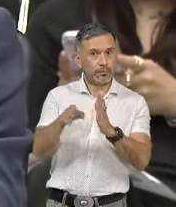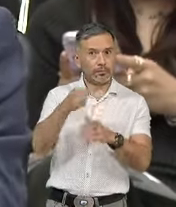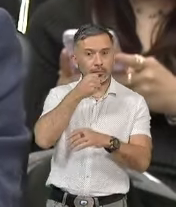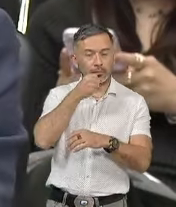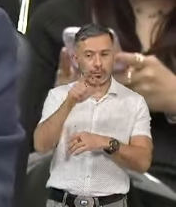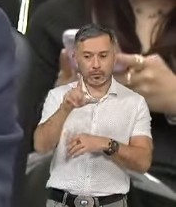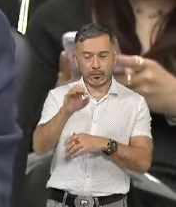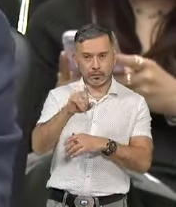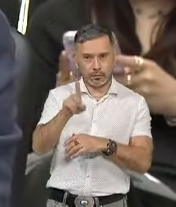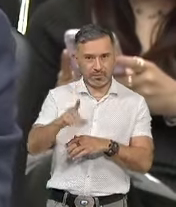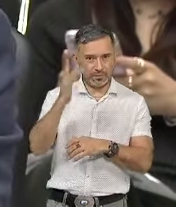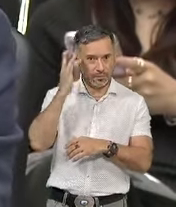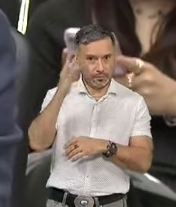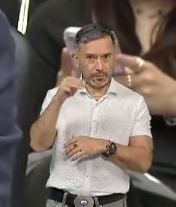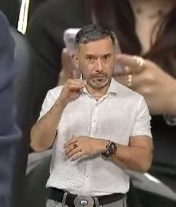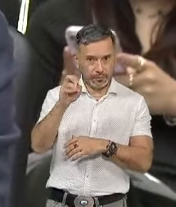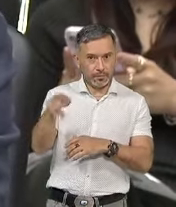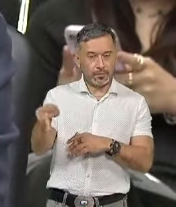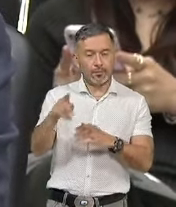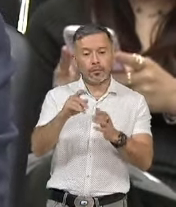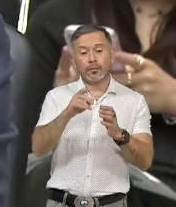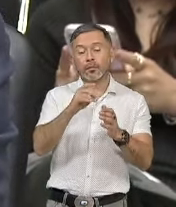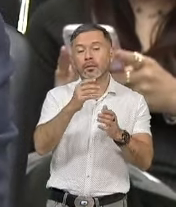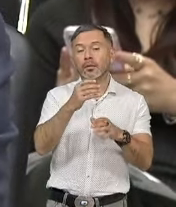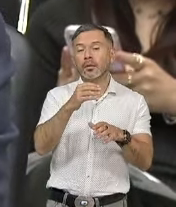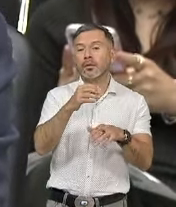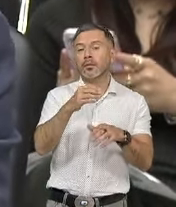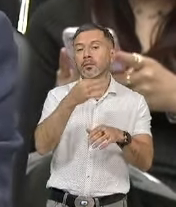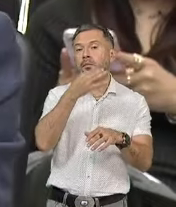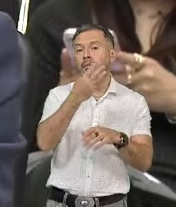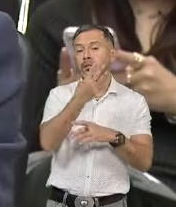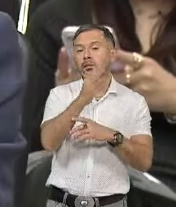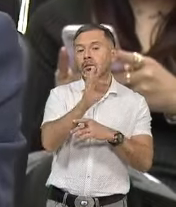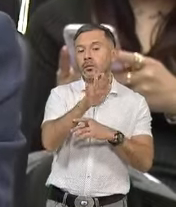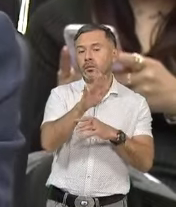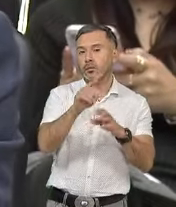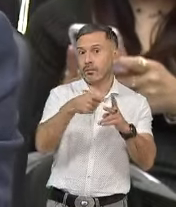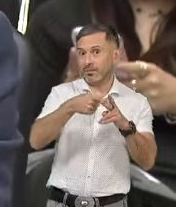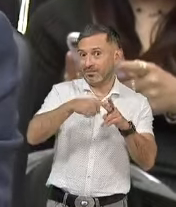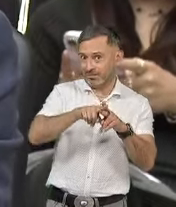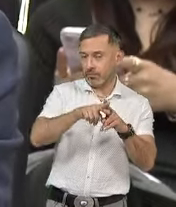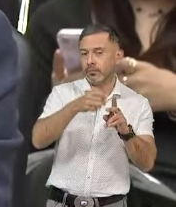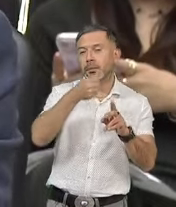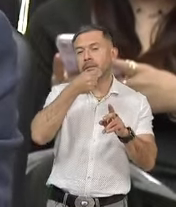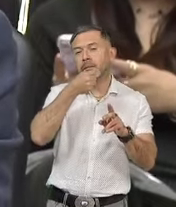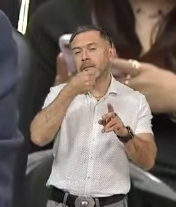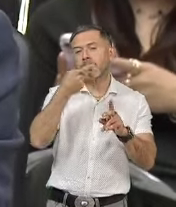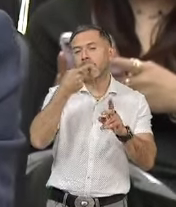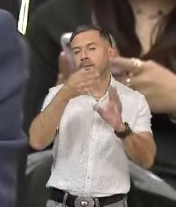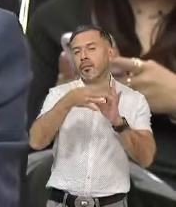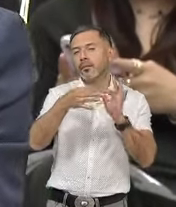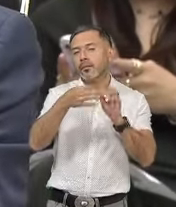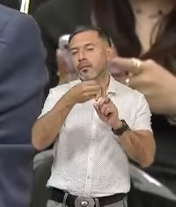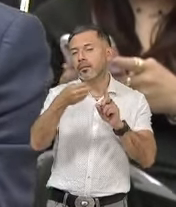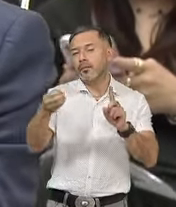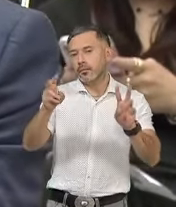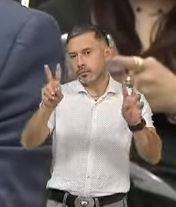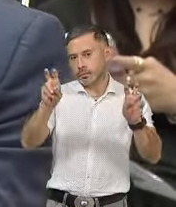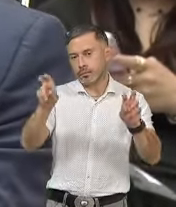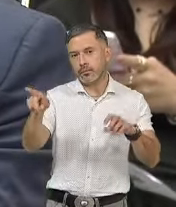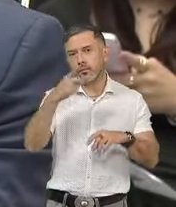López Saint Marín que dijo y abr comillas el